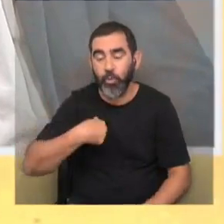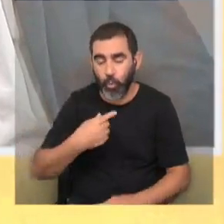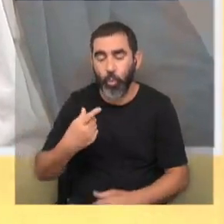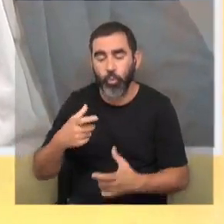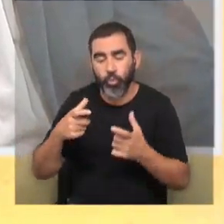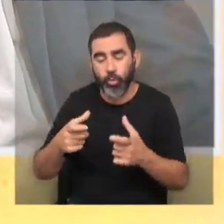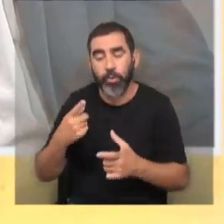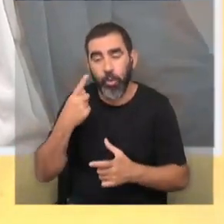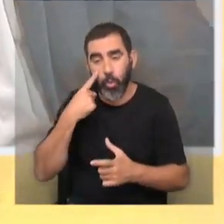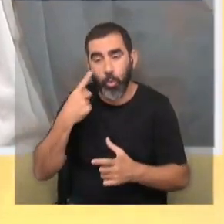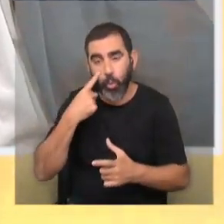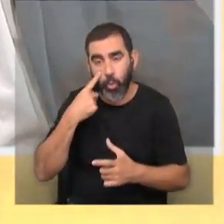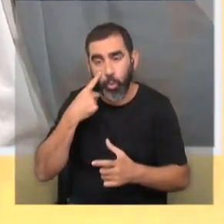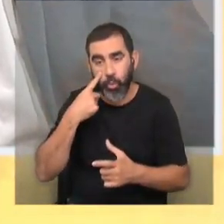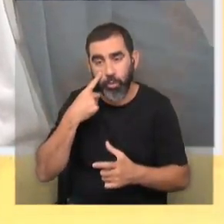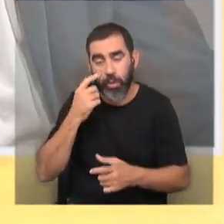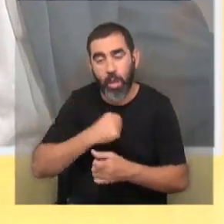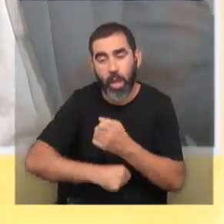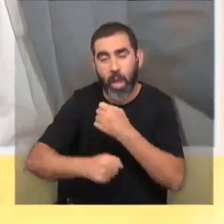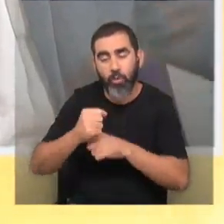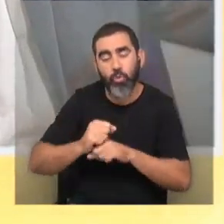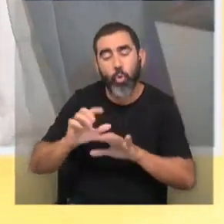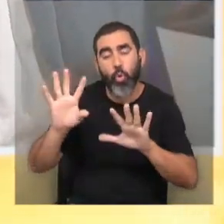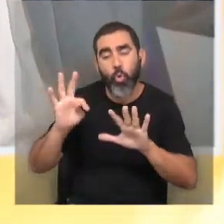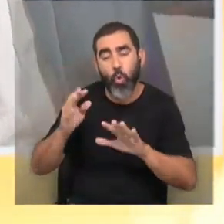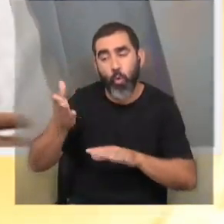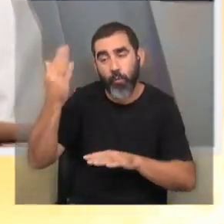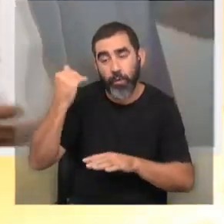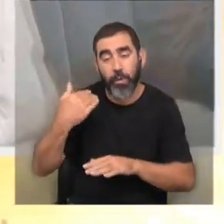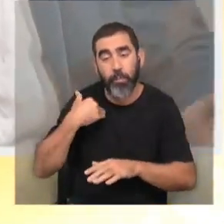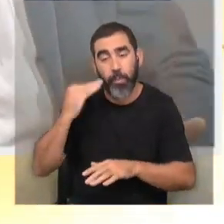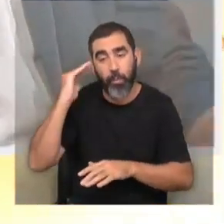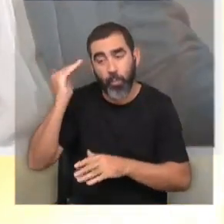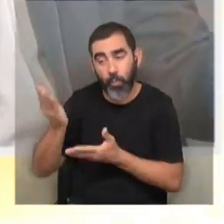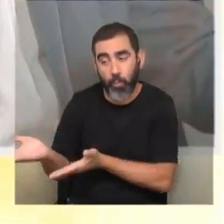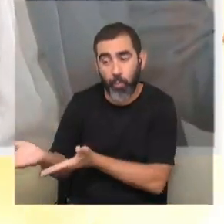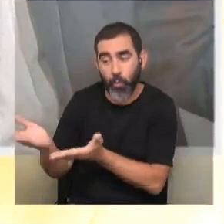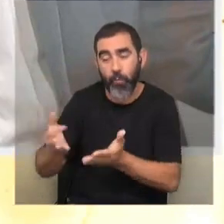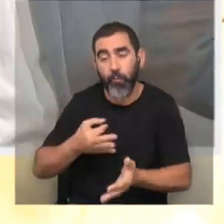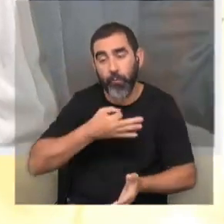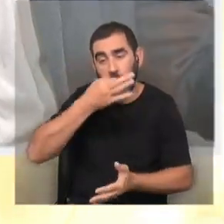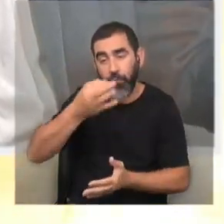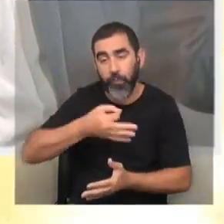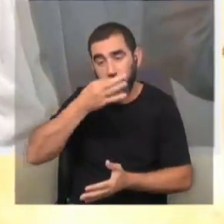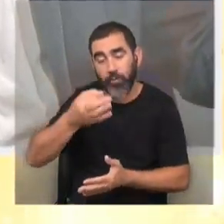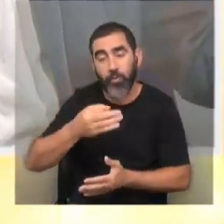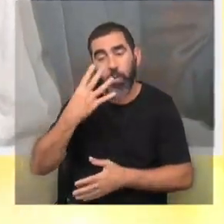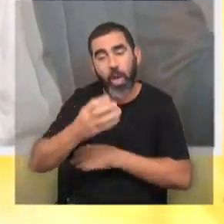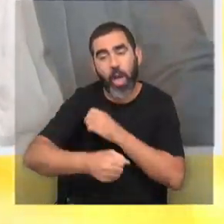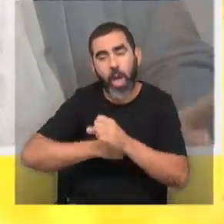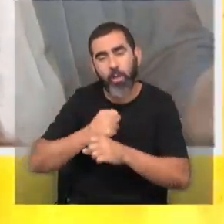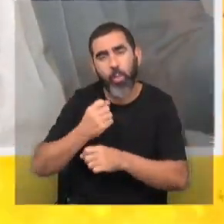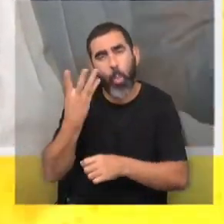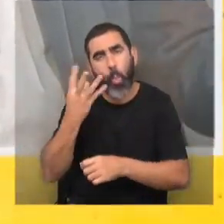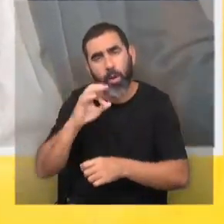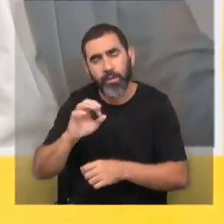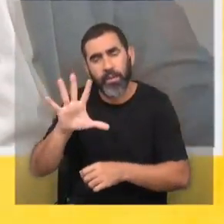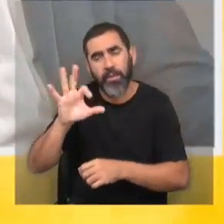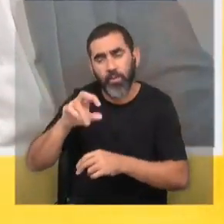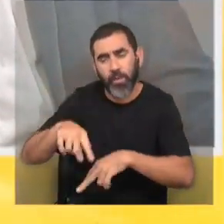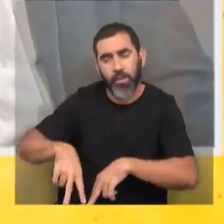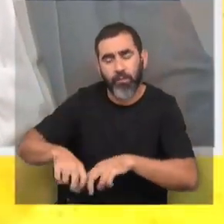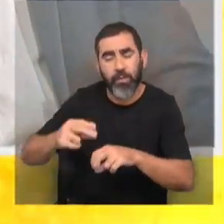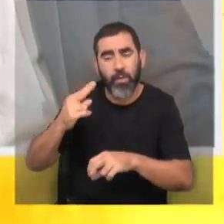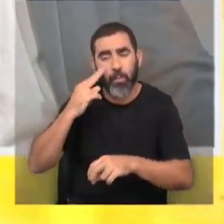conocerlo cuando estudié ecuaciones diferenciales en los años 90. Mi profesor lo invitó a hablar de cómo él en los años 40, 50 investigó problemas